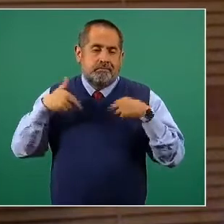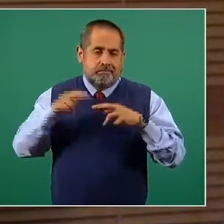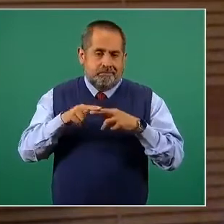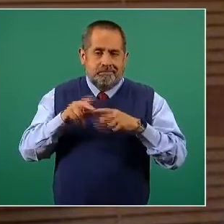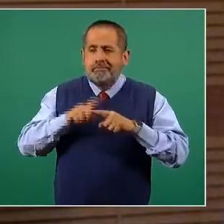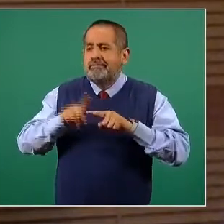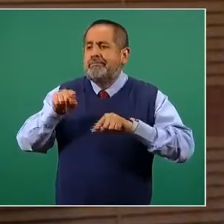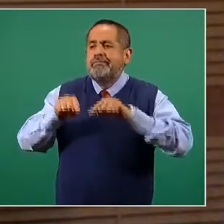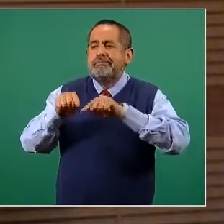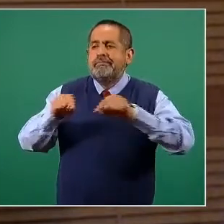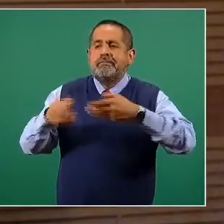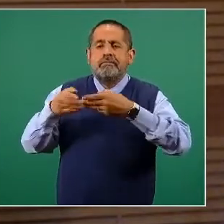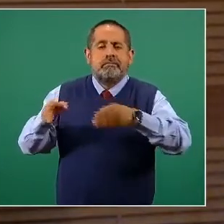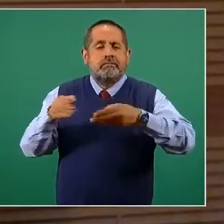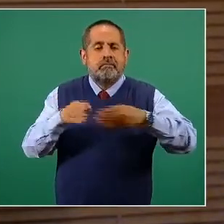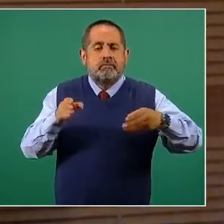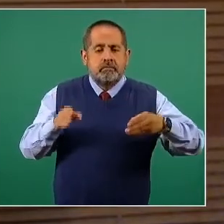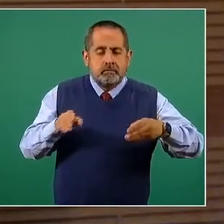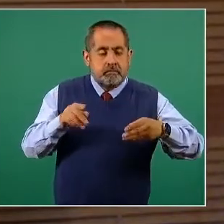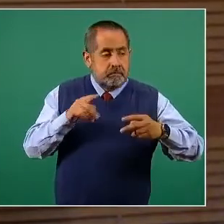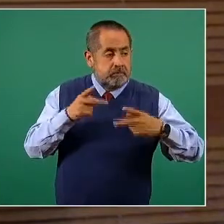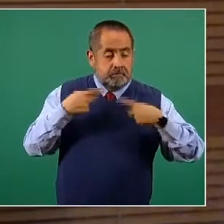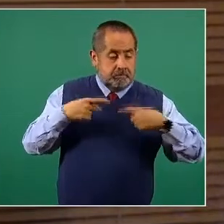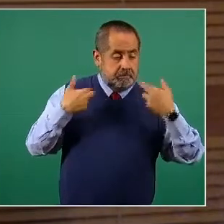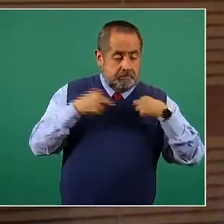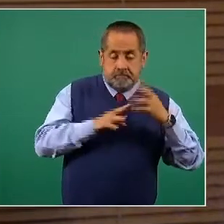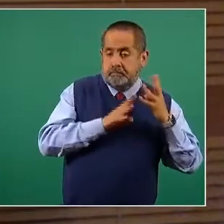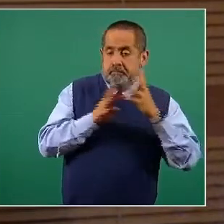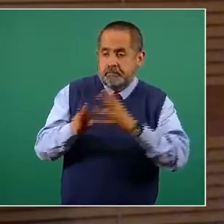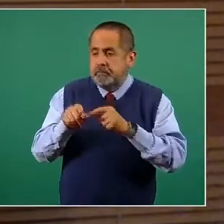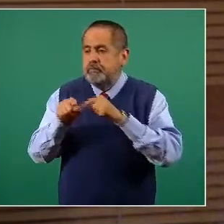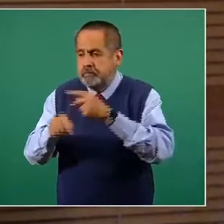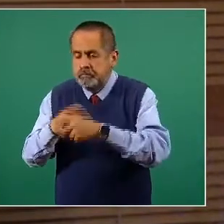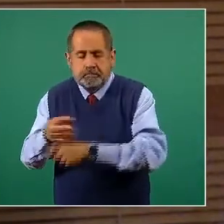para maestros con la vacuna de Pfizer.